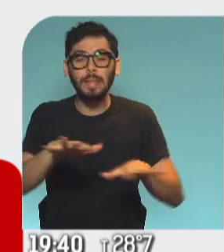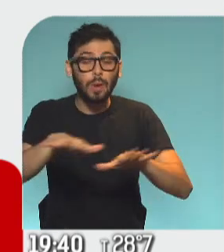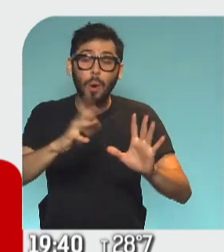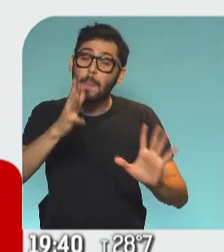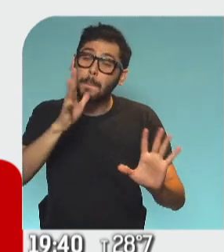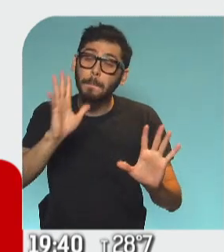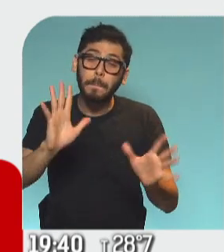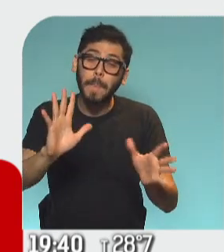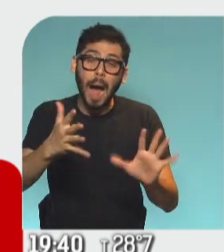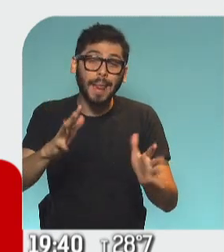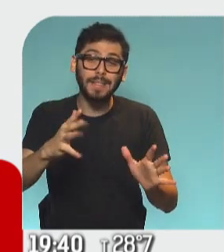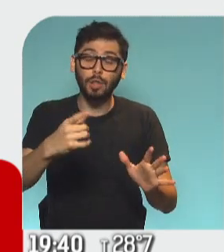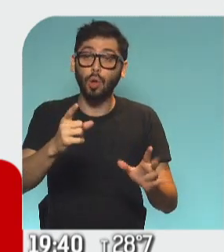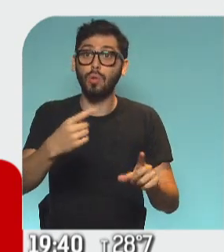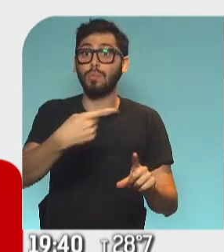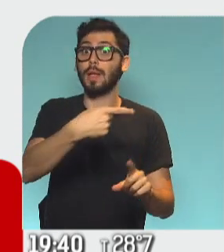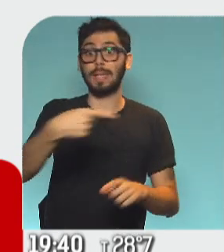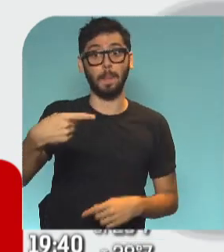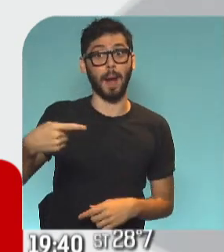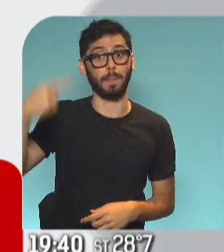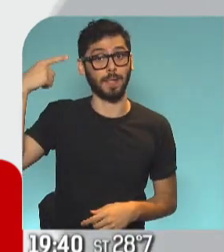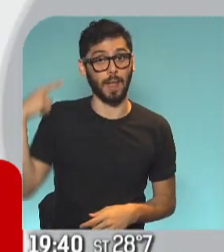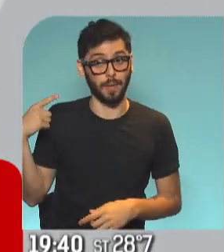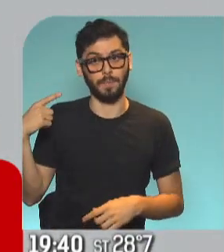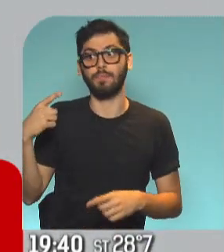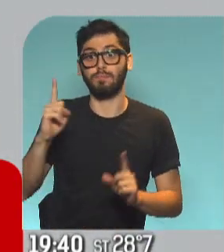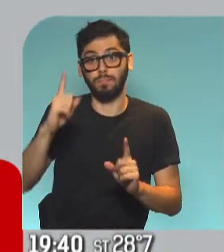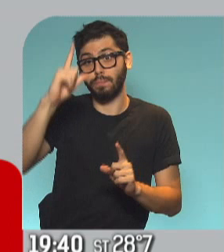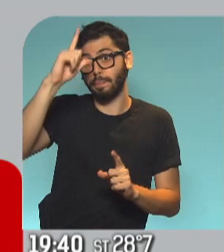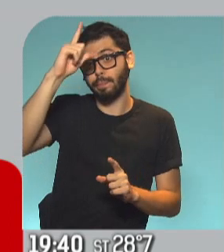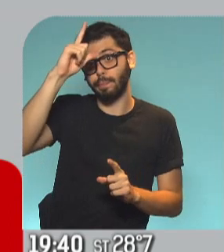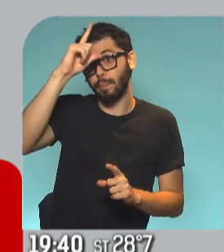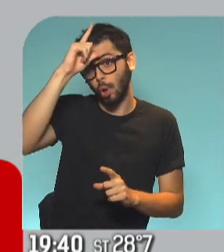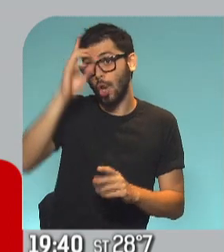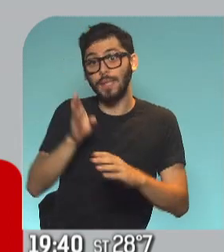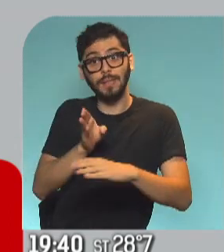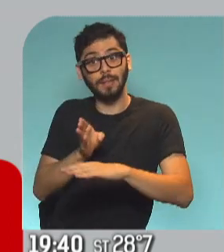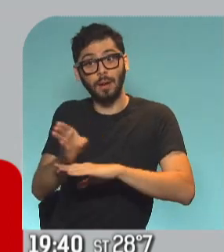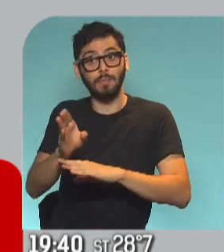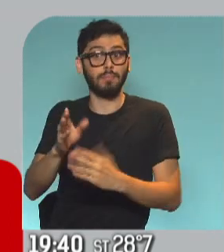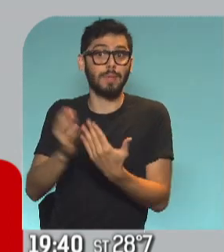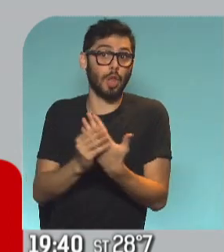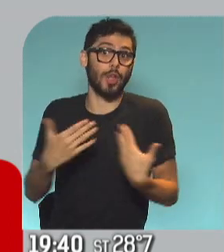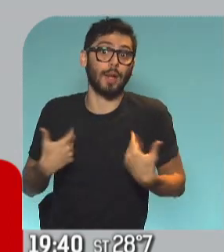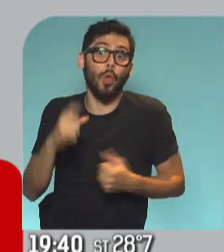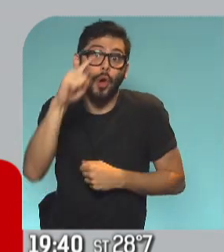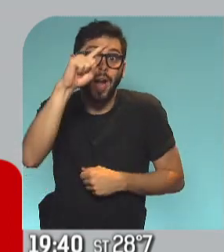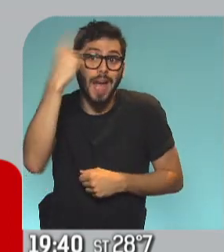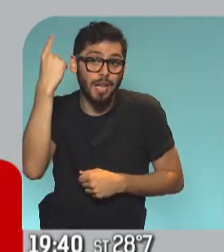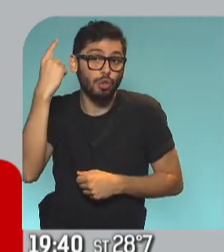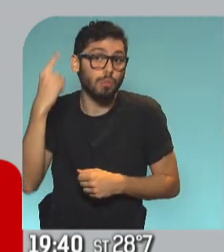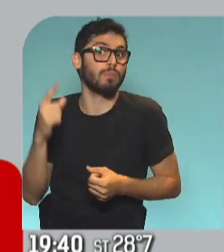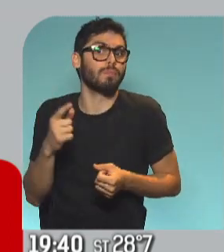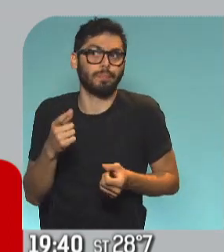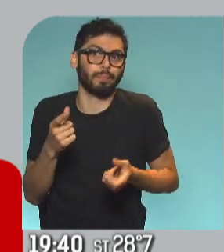vivió la semana pasada cuando se allanó el Ministerio de Salud de Nación. Lo